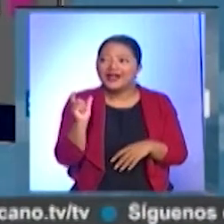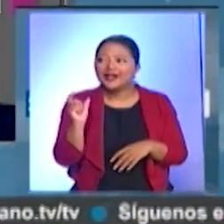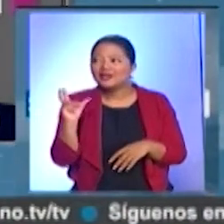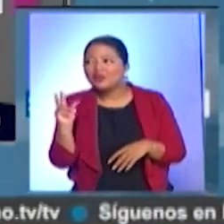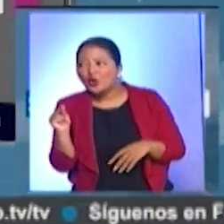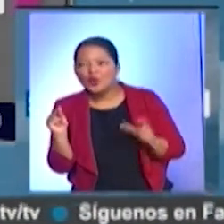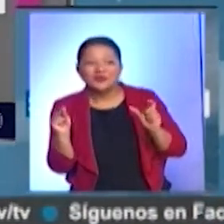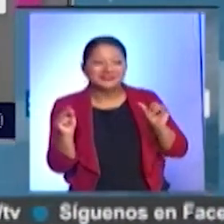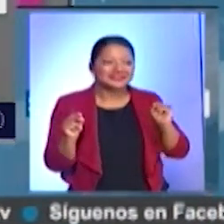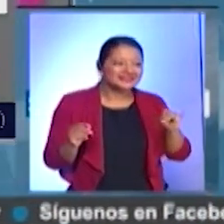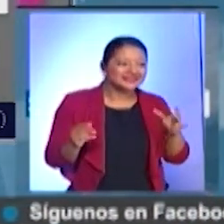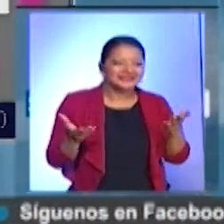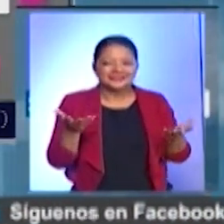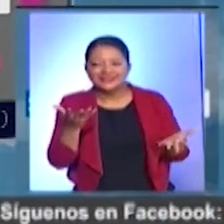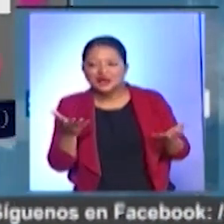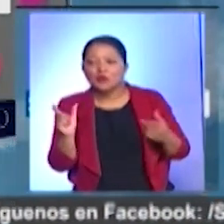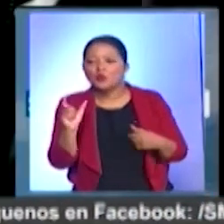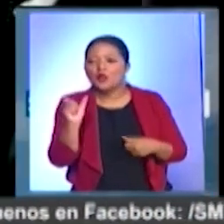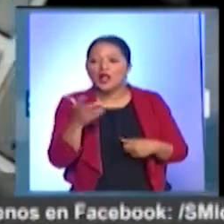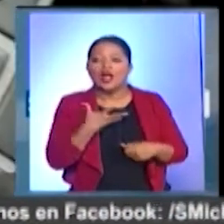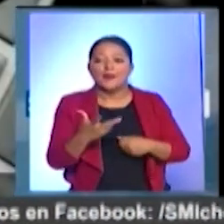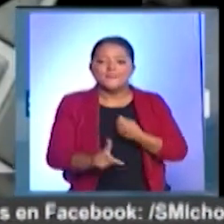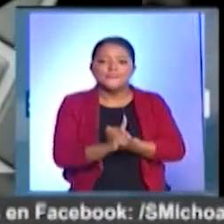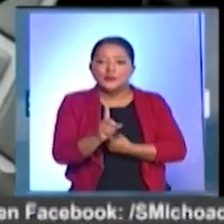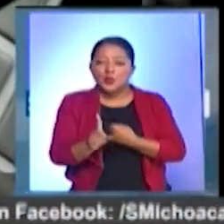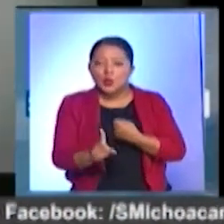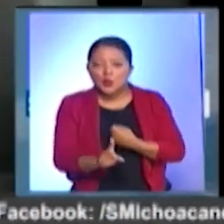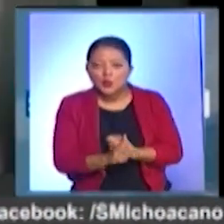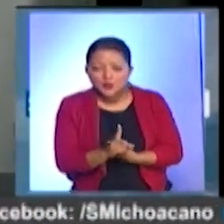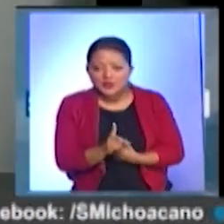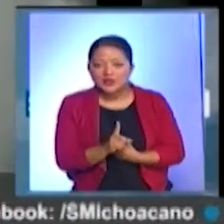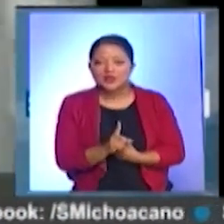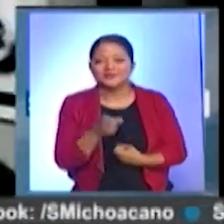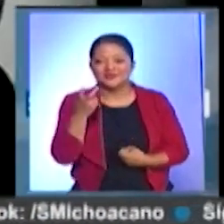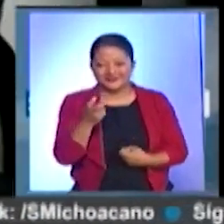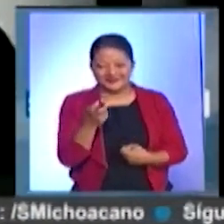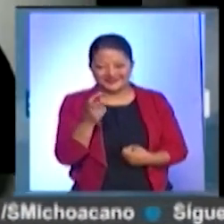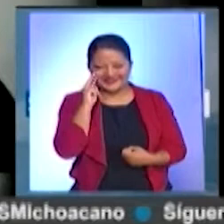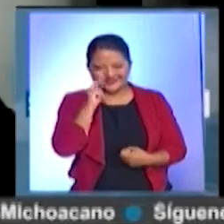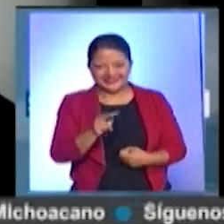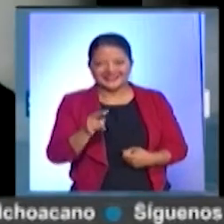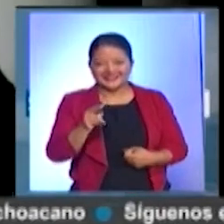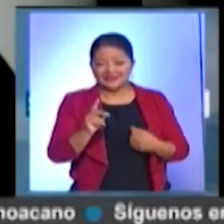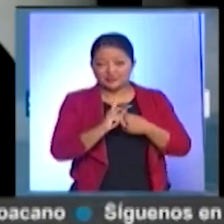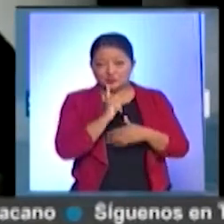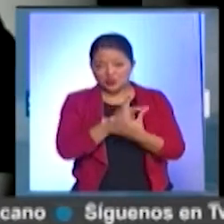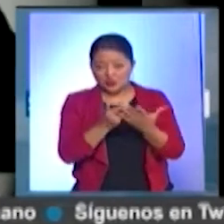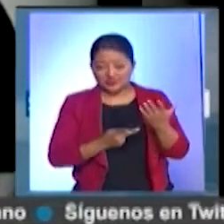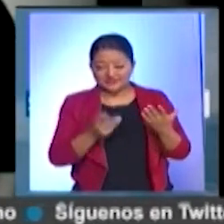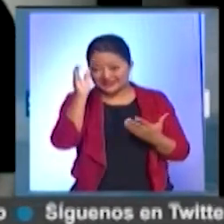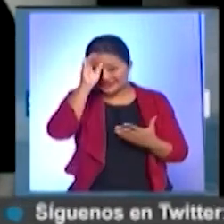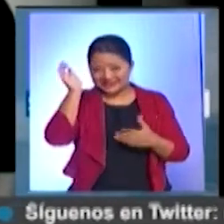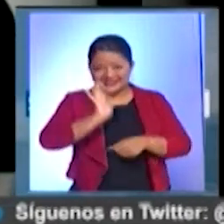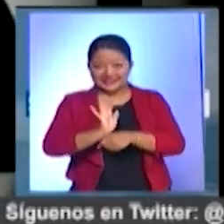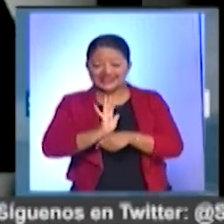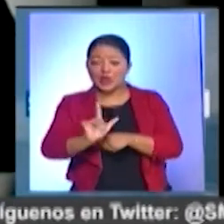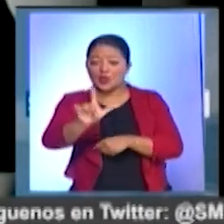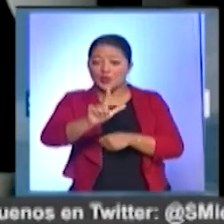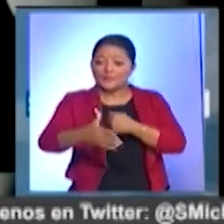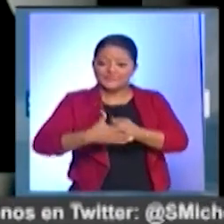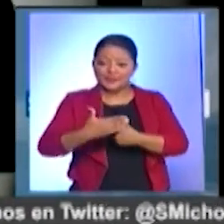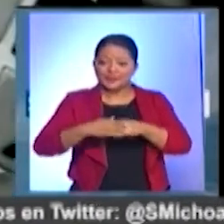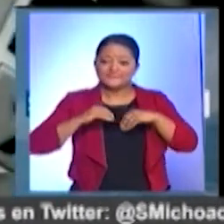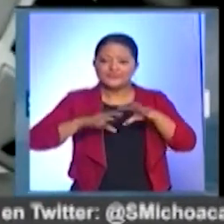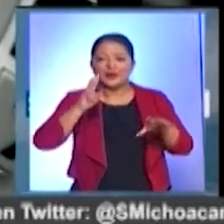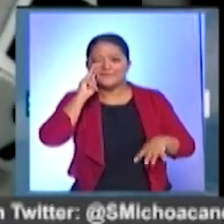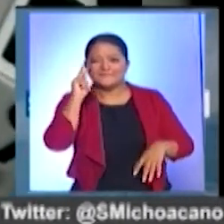tergiversan con el problema allí en este mismo marco en el programa de ciencia en el cine se proyectará el próximo lunes la película para